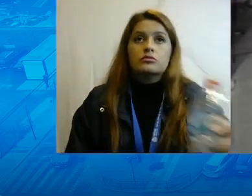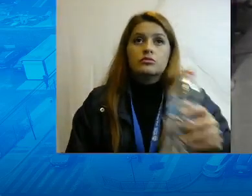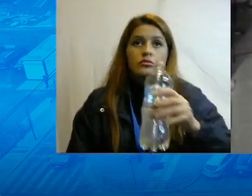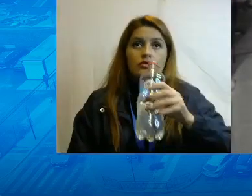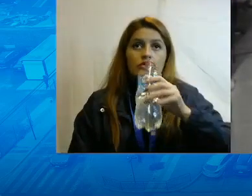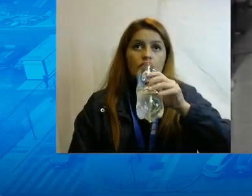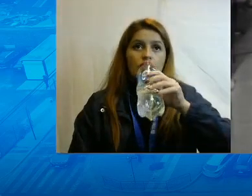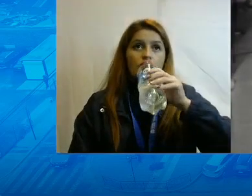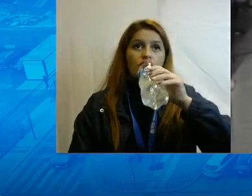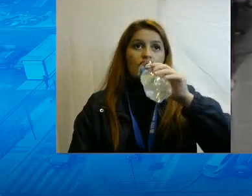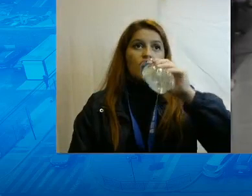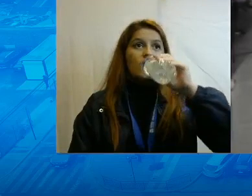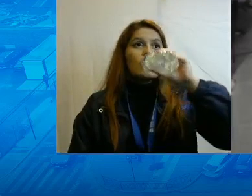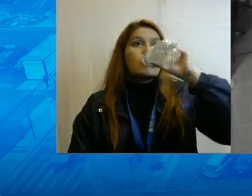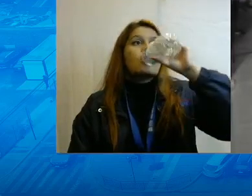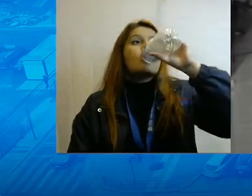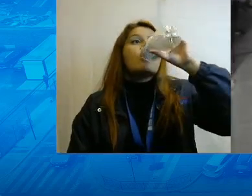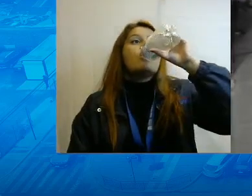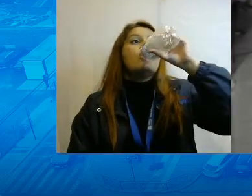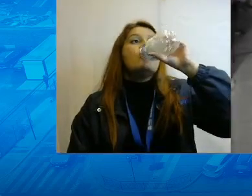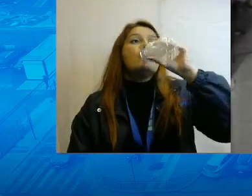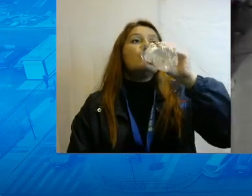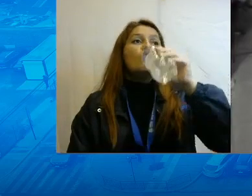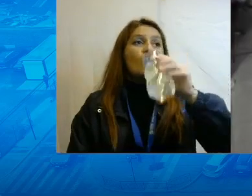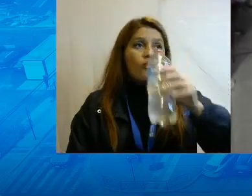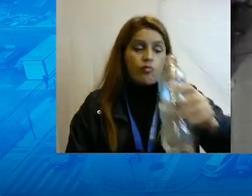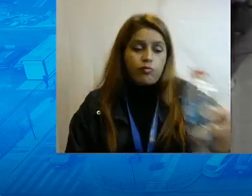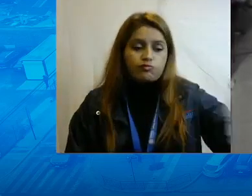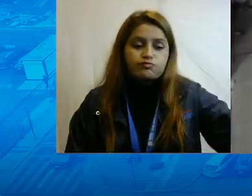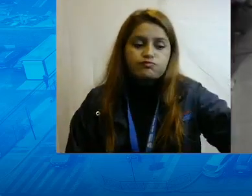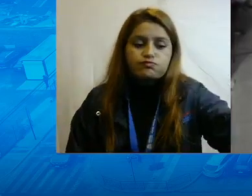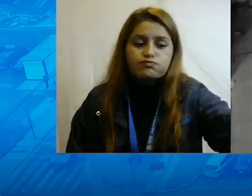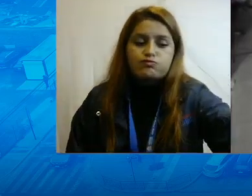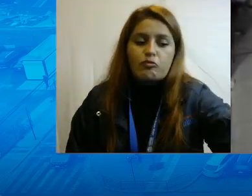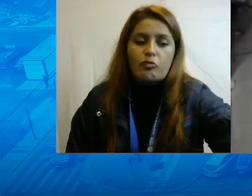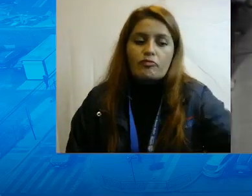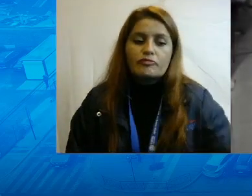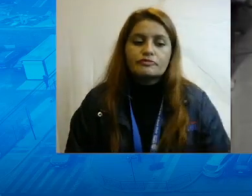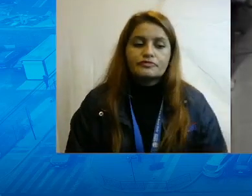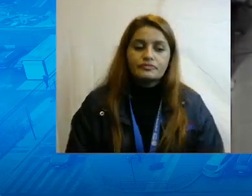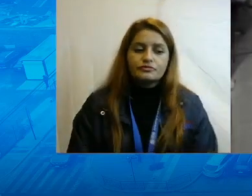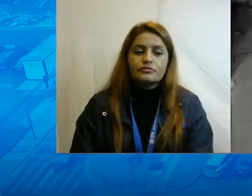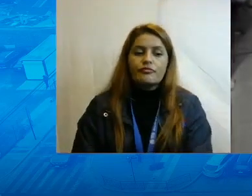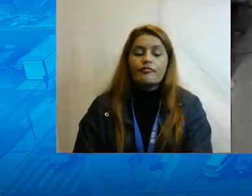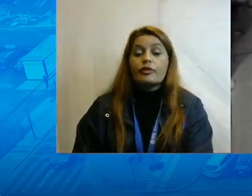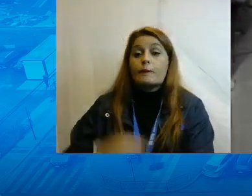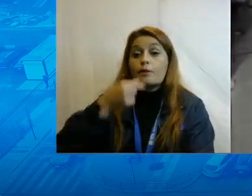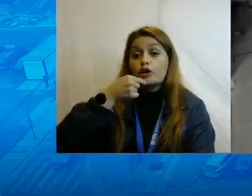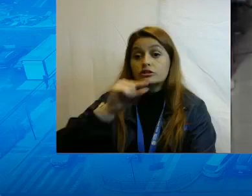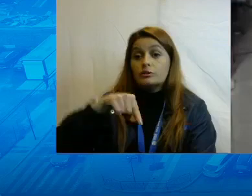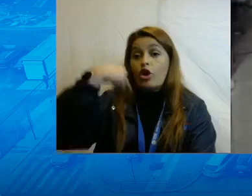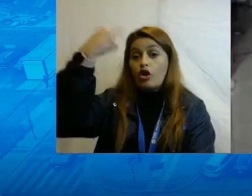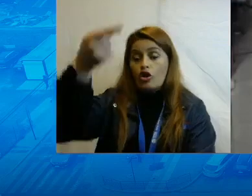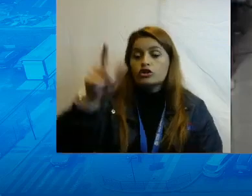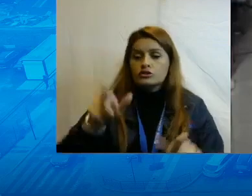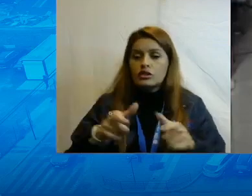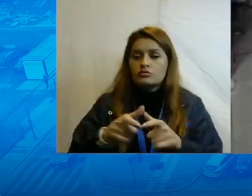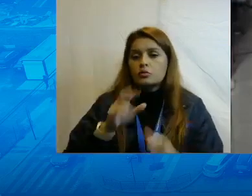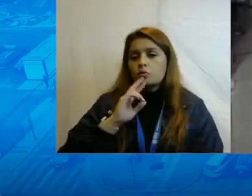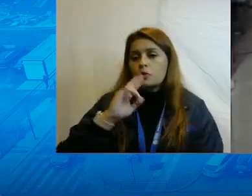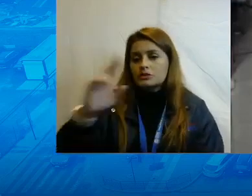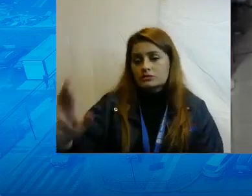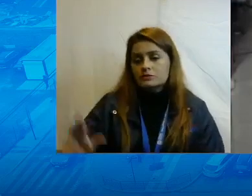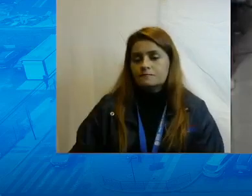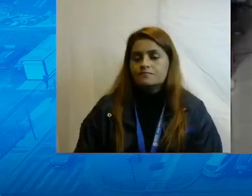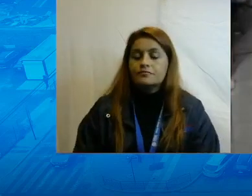revisarlo y plantearlo en un punto de consejo para el próximo punto de cementerio para el próximo consejo, o bien que nos pueda enviar